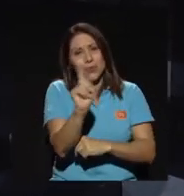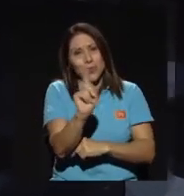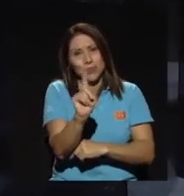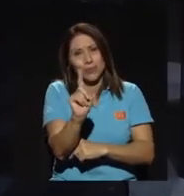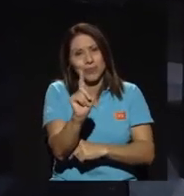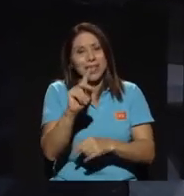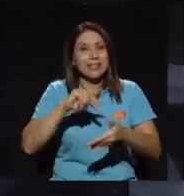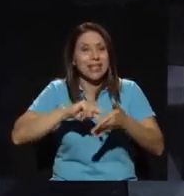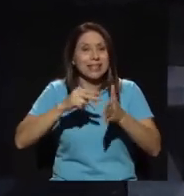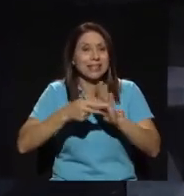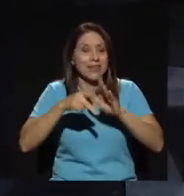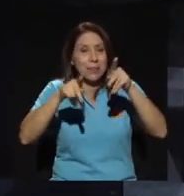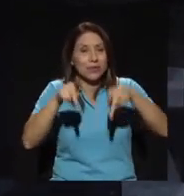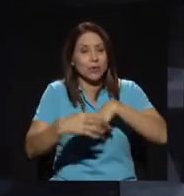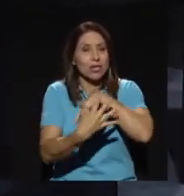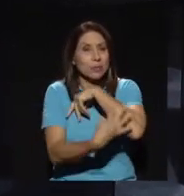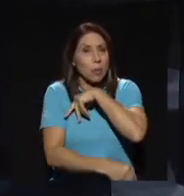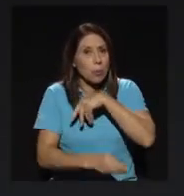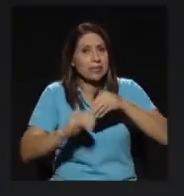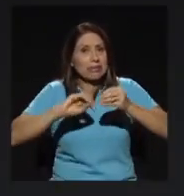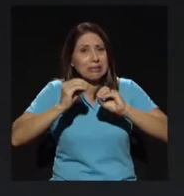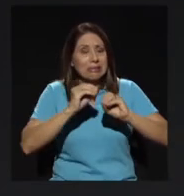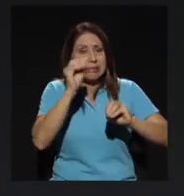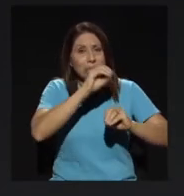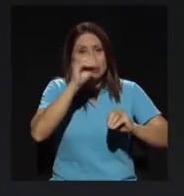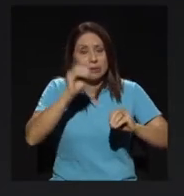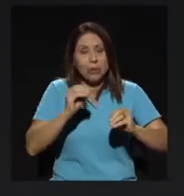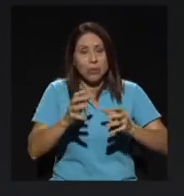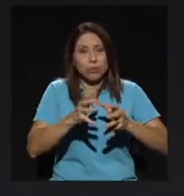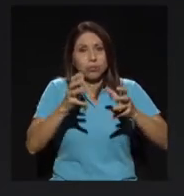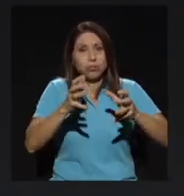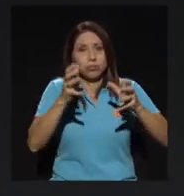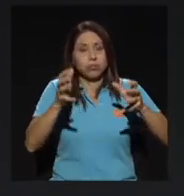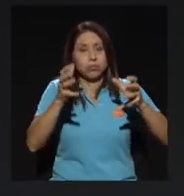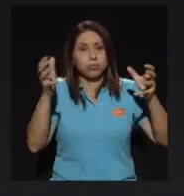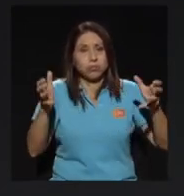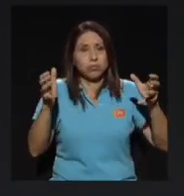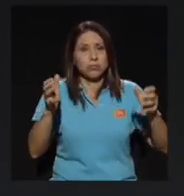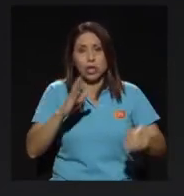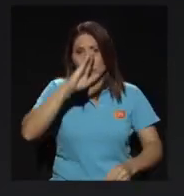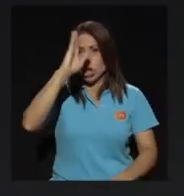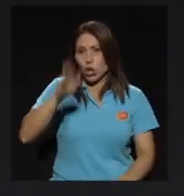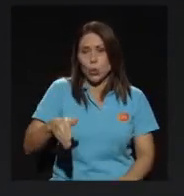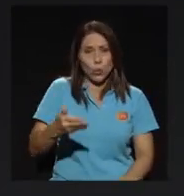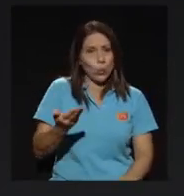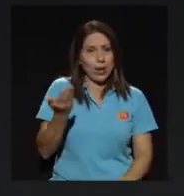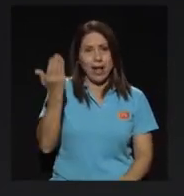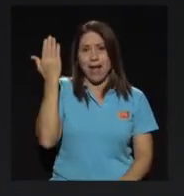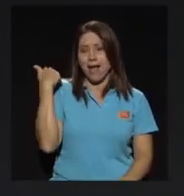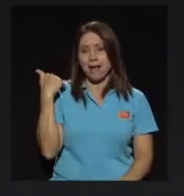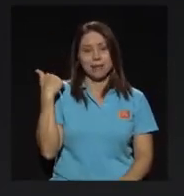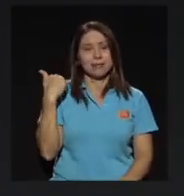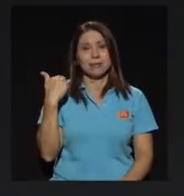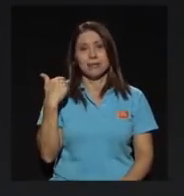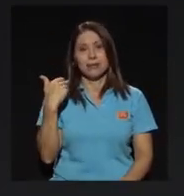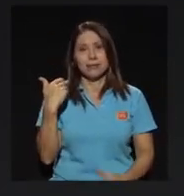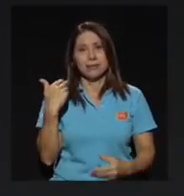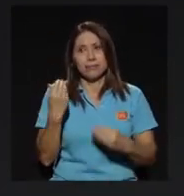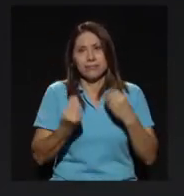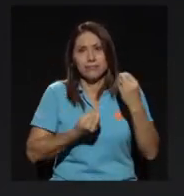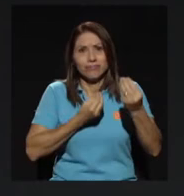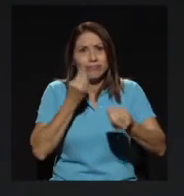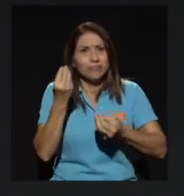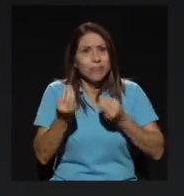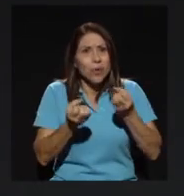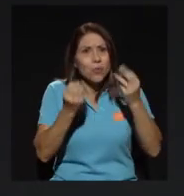nunca en la historia de la humanidad que esté documentado hubo una desaparición tan